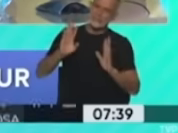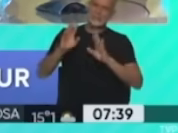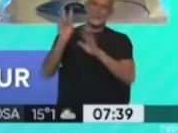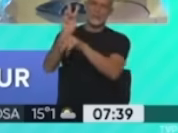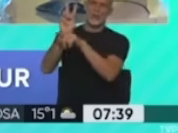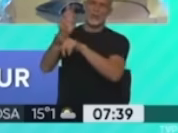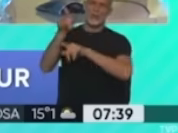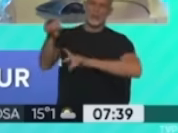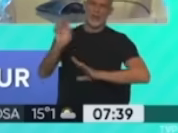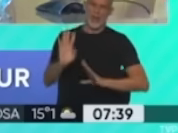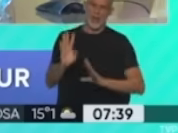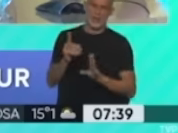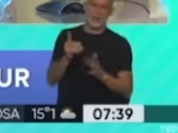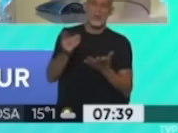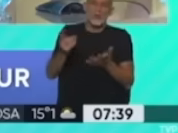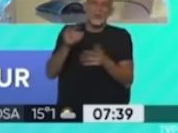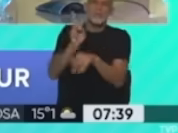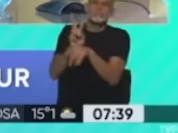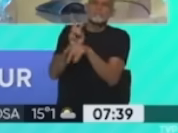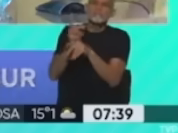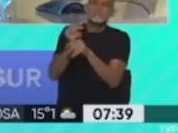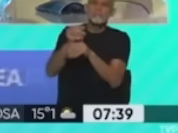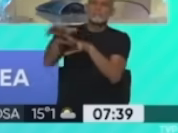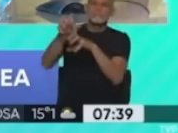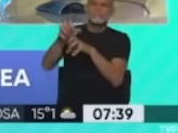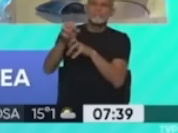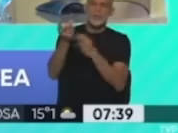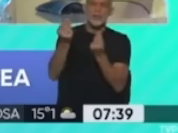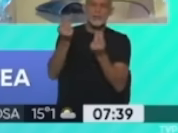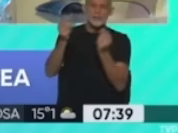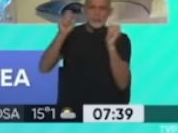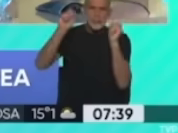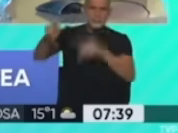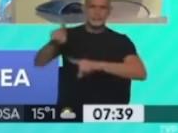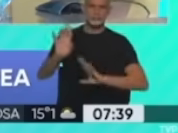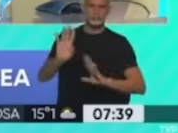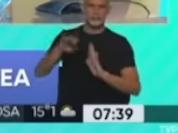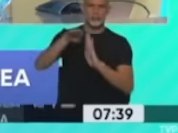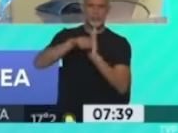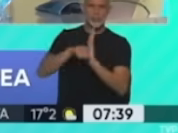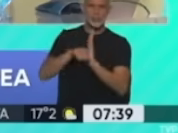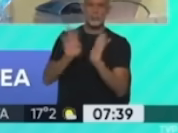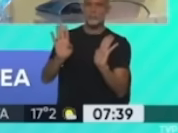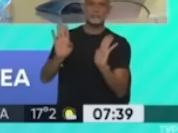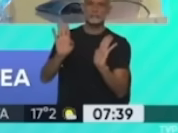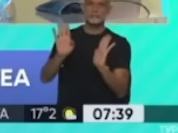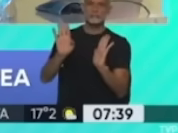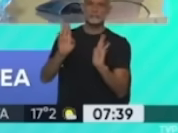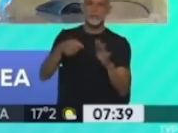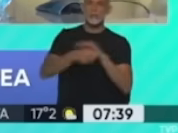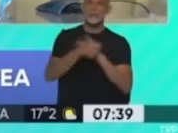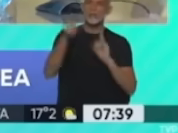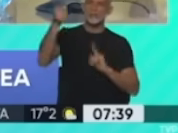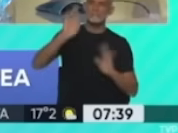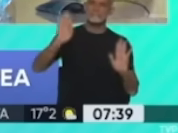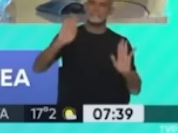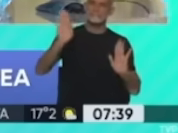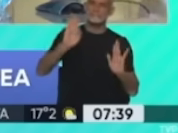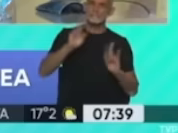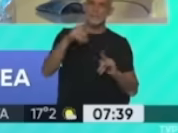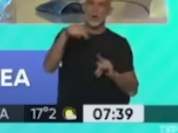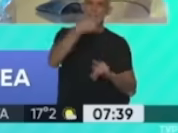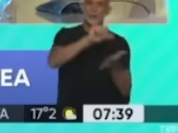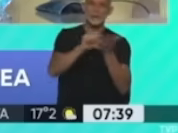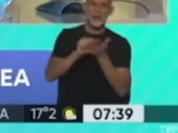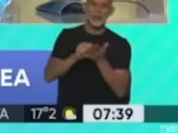agrícola está muy protegido por aranceles y por una política que trata de mantenerlos a flote en relación a lo que puede